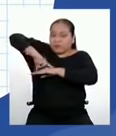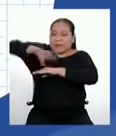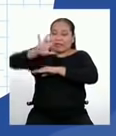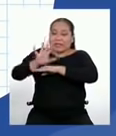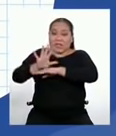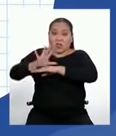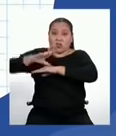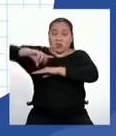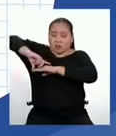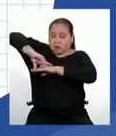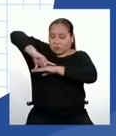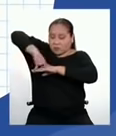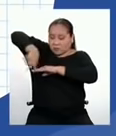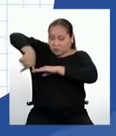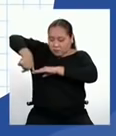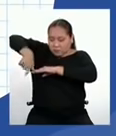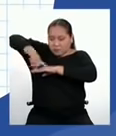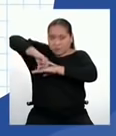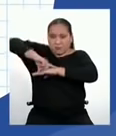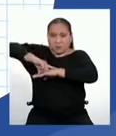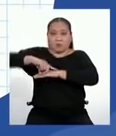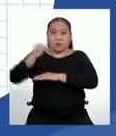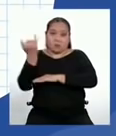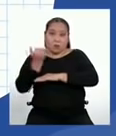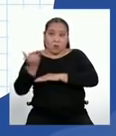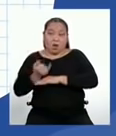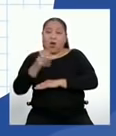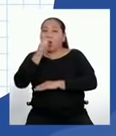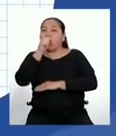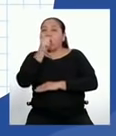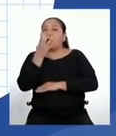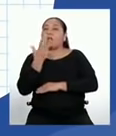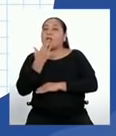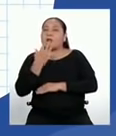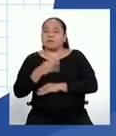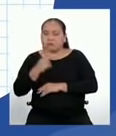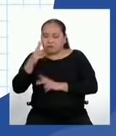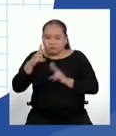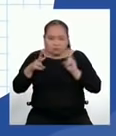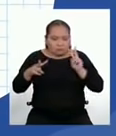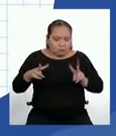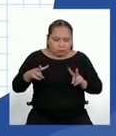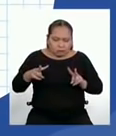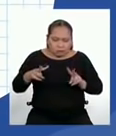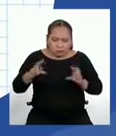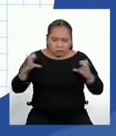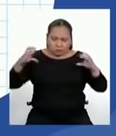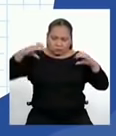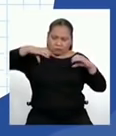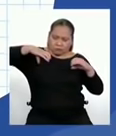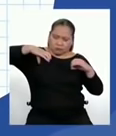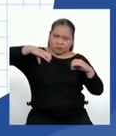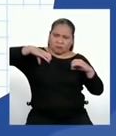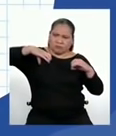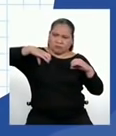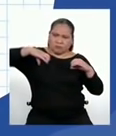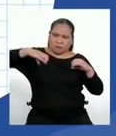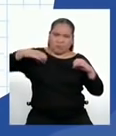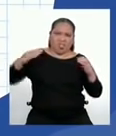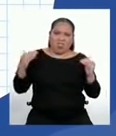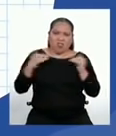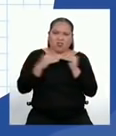longitud 5 centímetros graficada de color anaranjado. Observamos que las 2 circunferencias no se